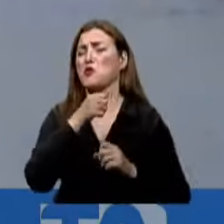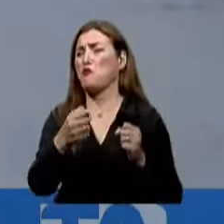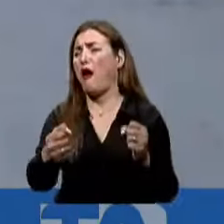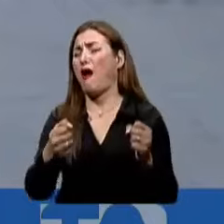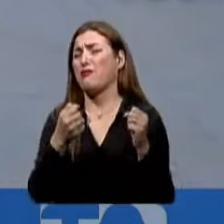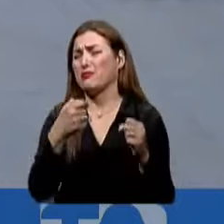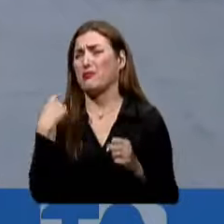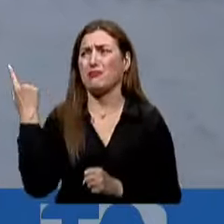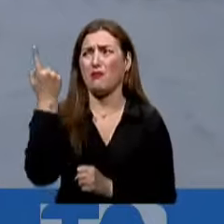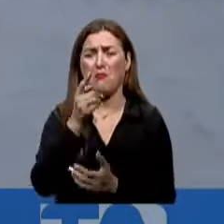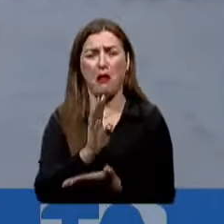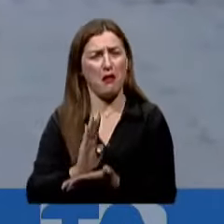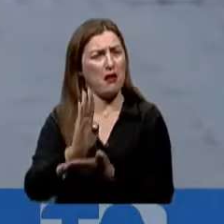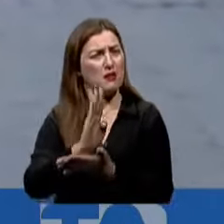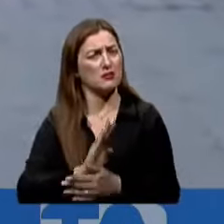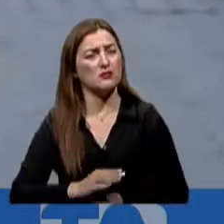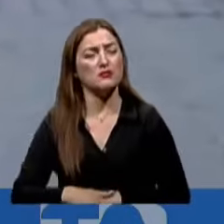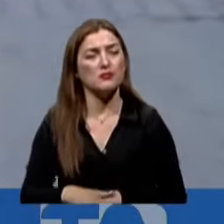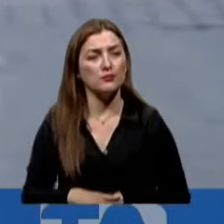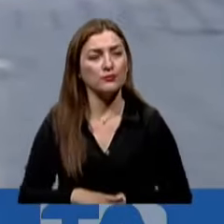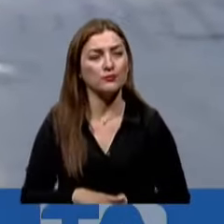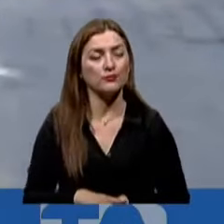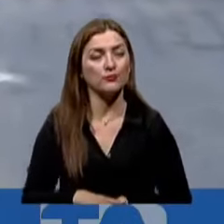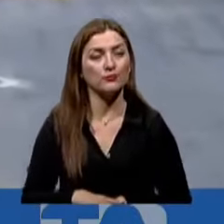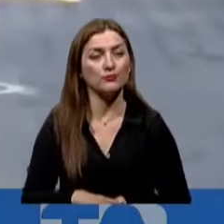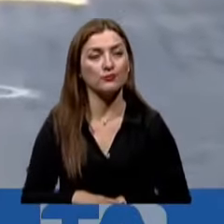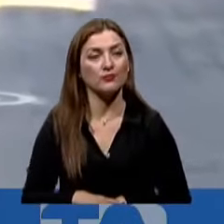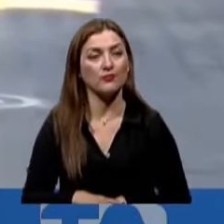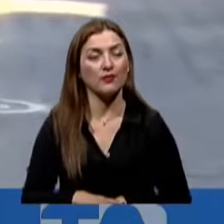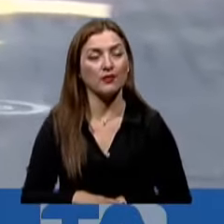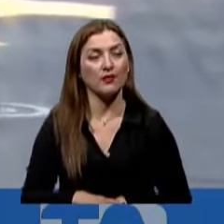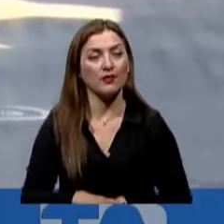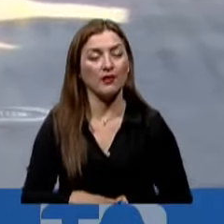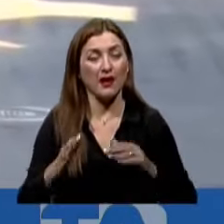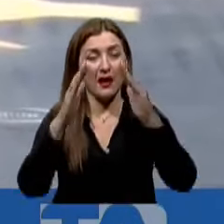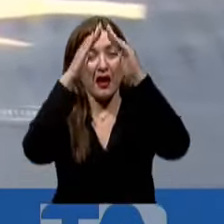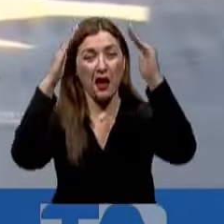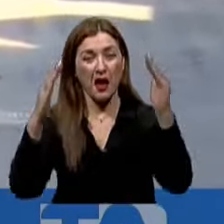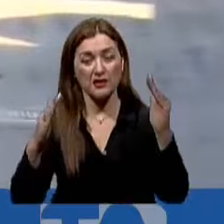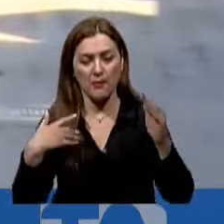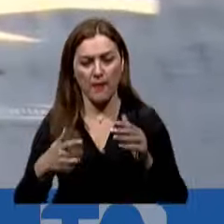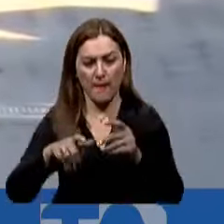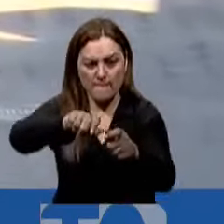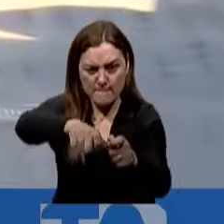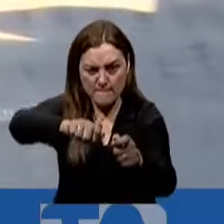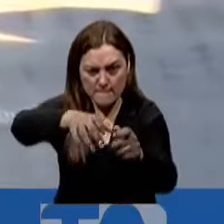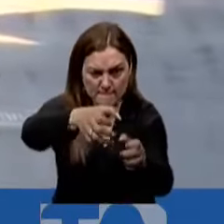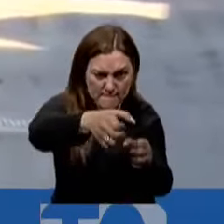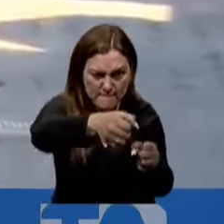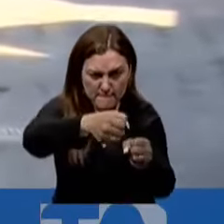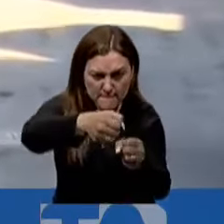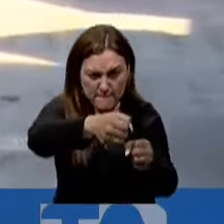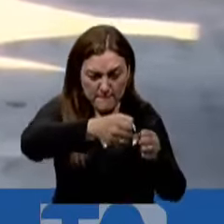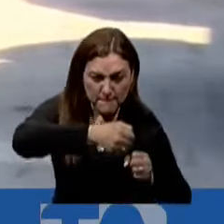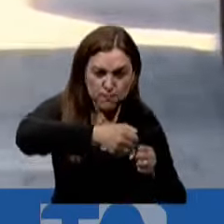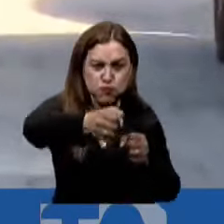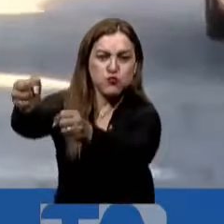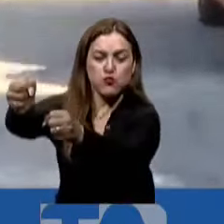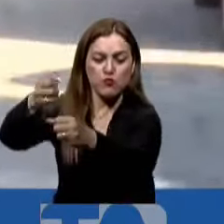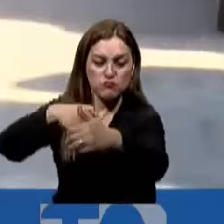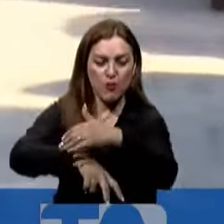fatal aquí y ya han abierto puertas han intentado también aquí si no nos hemos